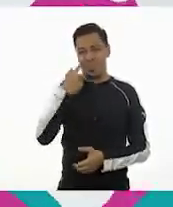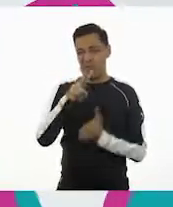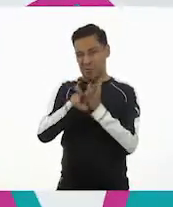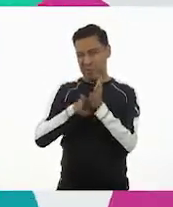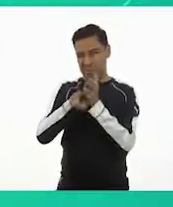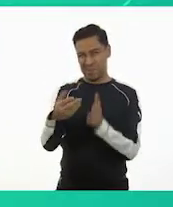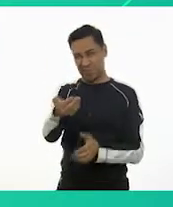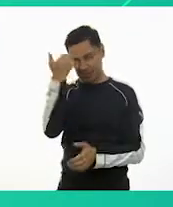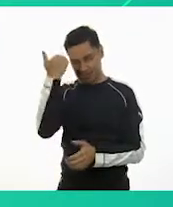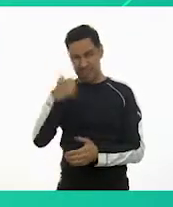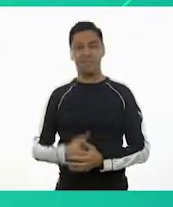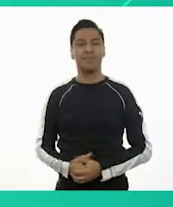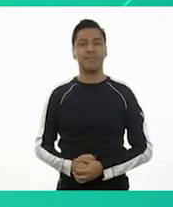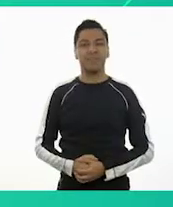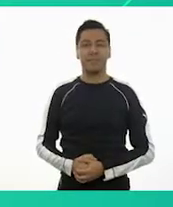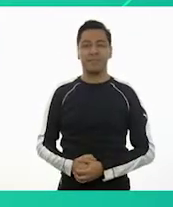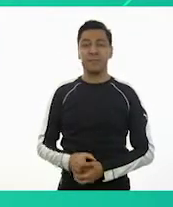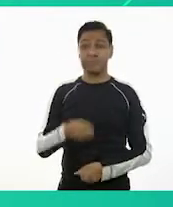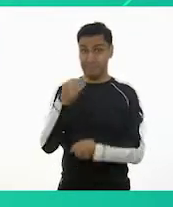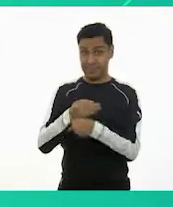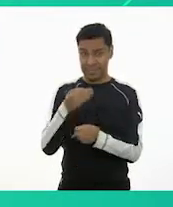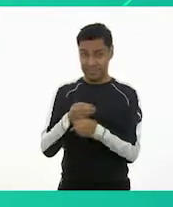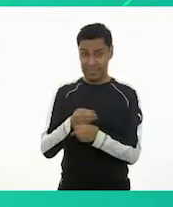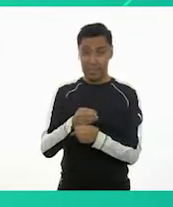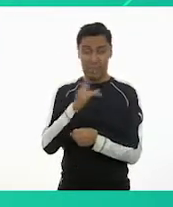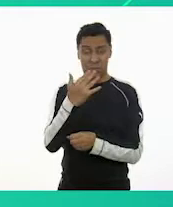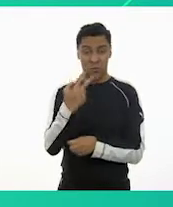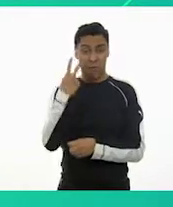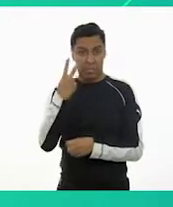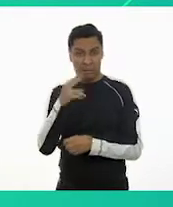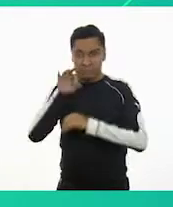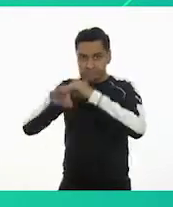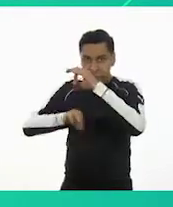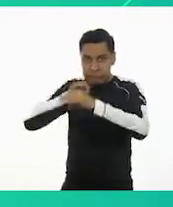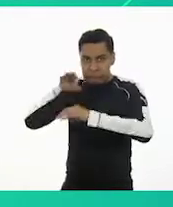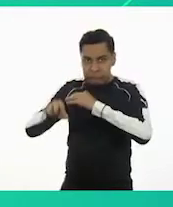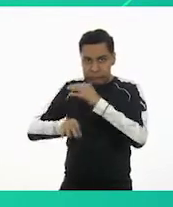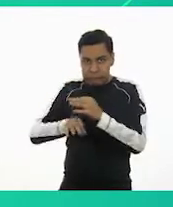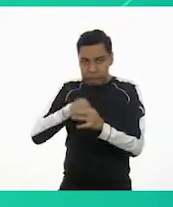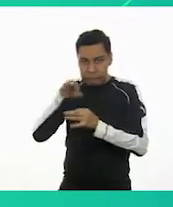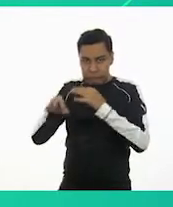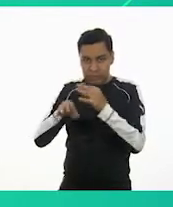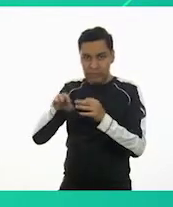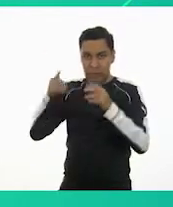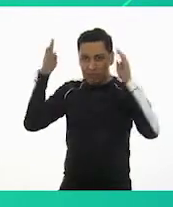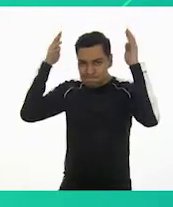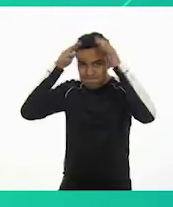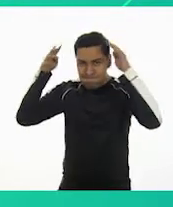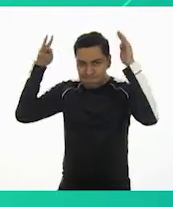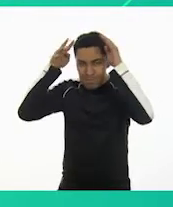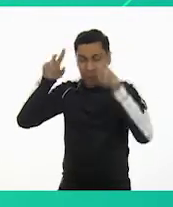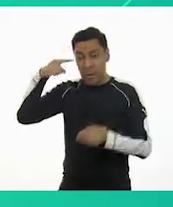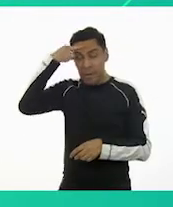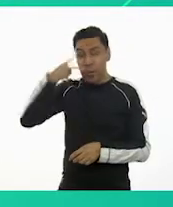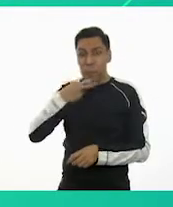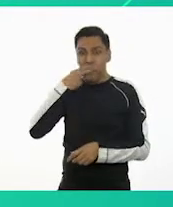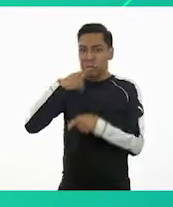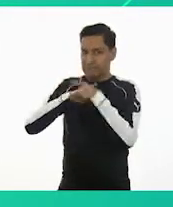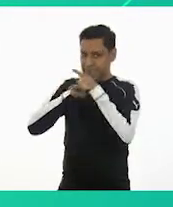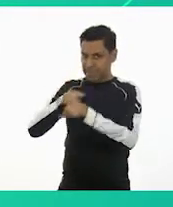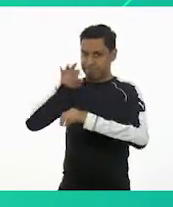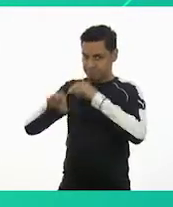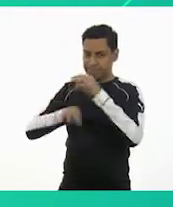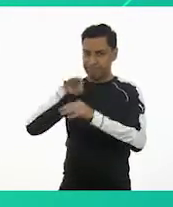video. Actualmente existen 52 programas de acción para la conservación de las especies, conocidos como PACES, que se enfocan en